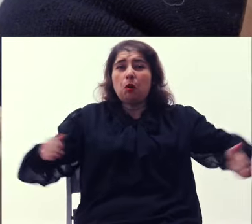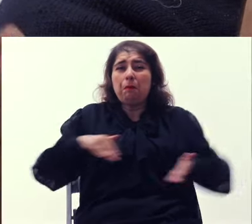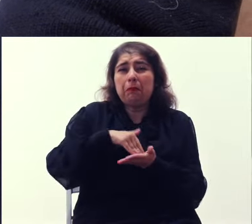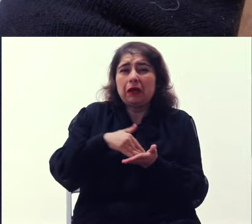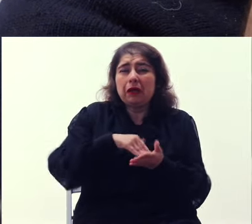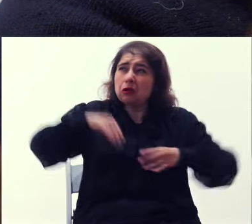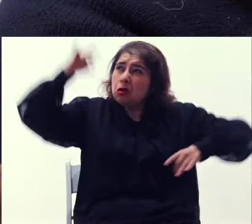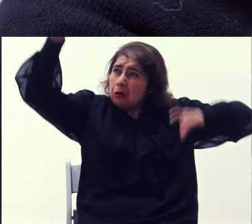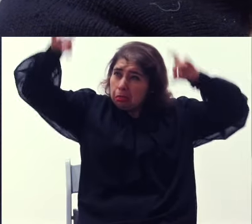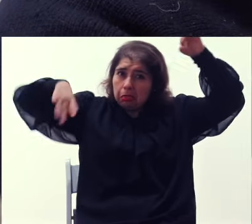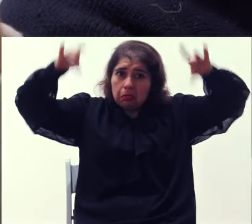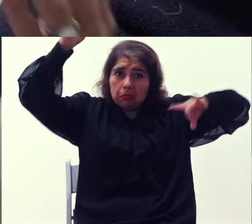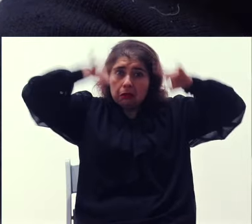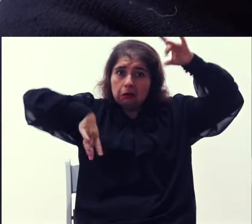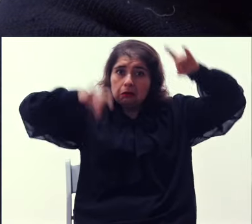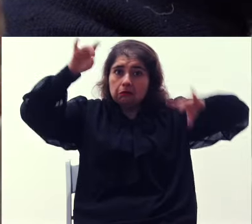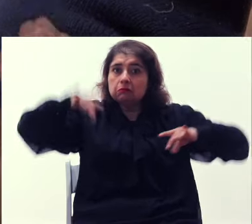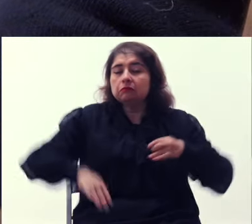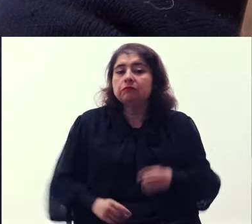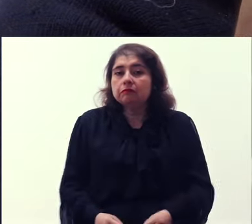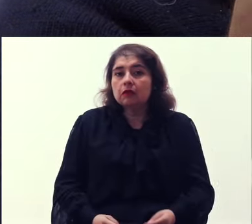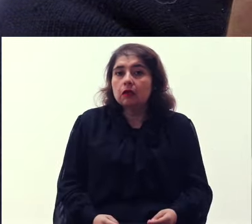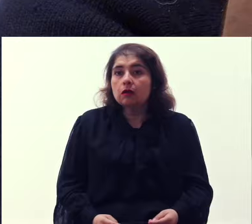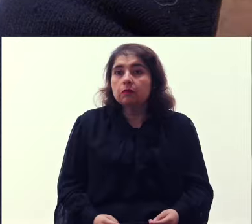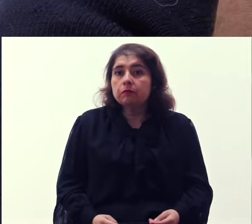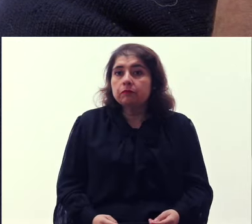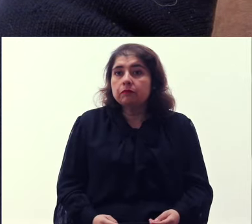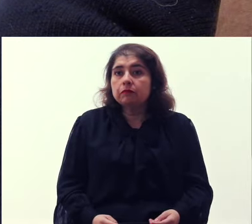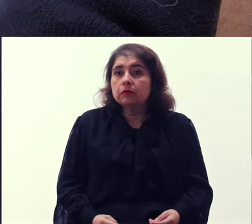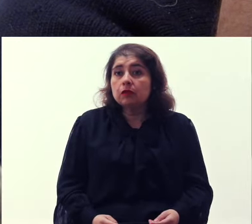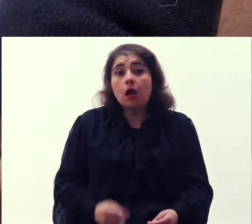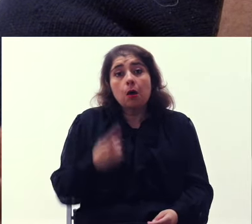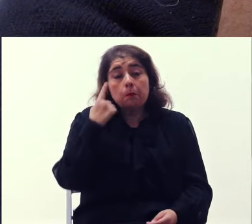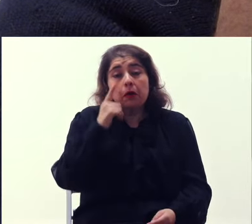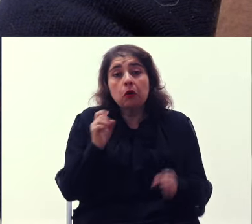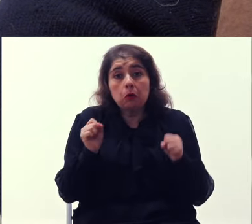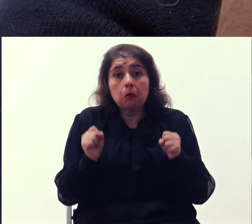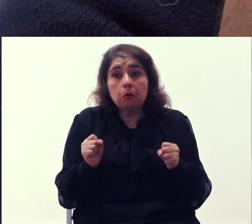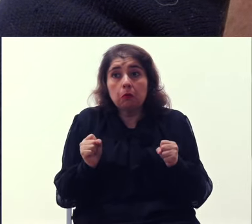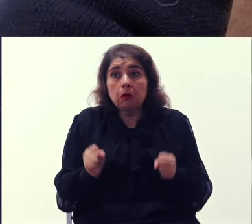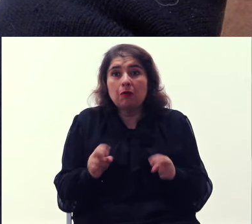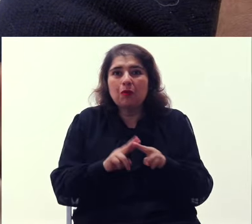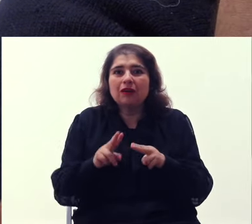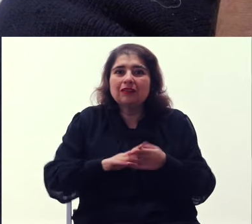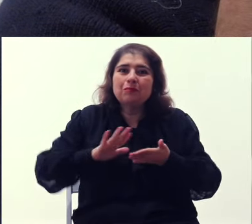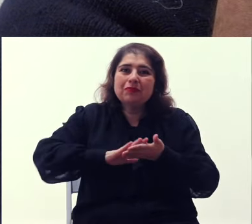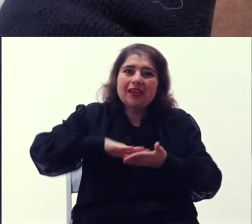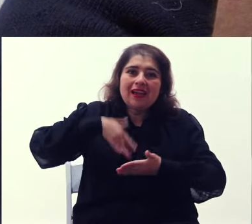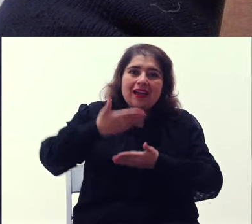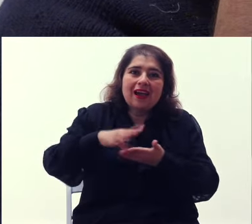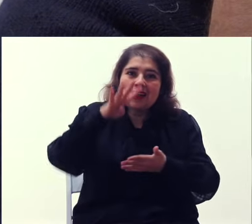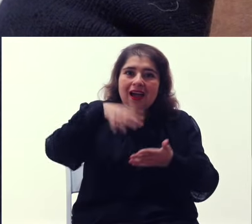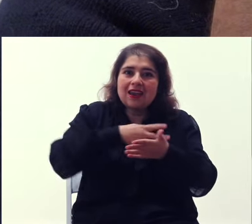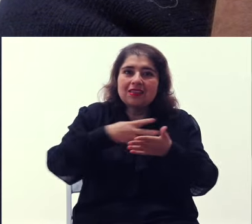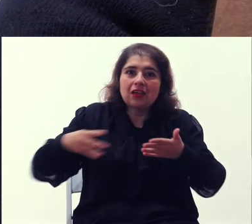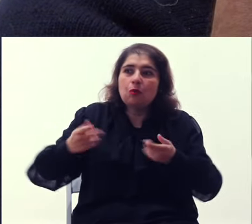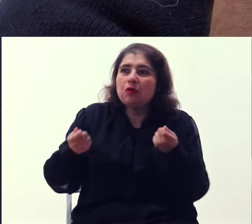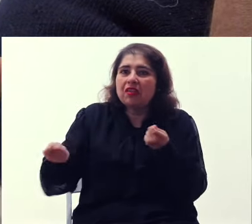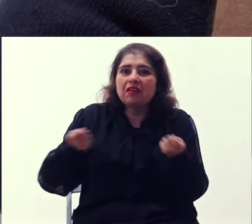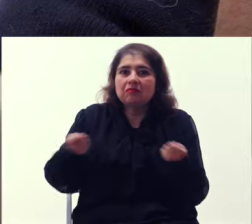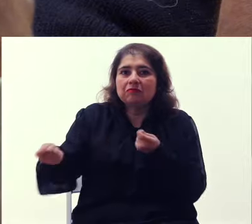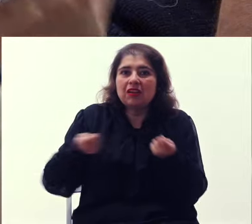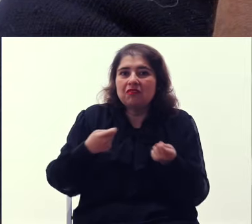un galpón absolutamente precario, que se llovía, etcétera, y generar además un producto como fue un calendario